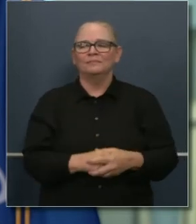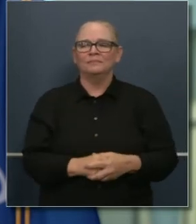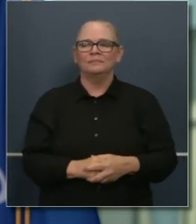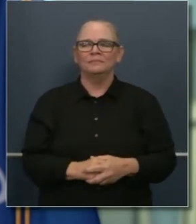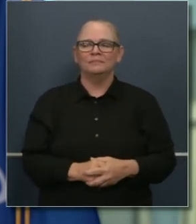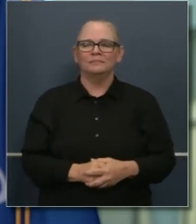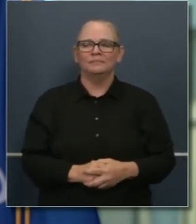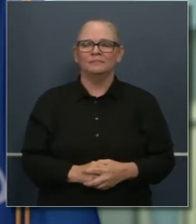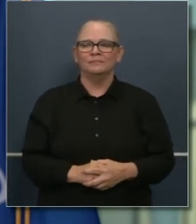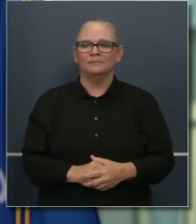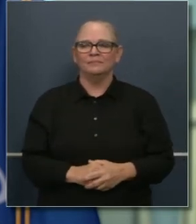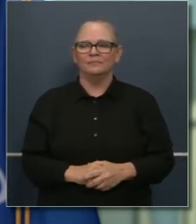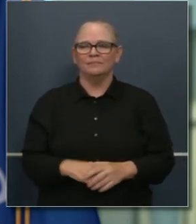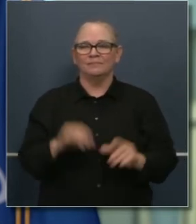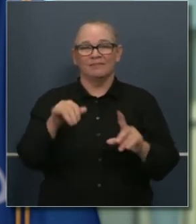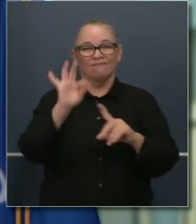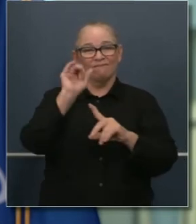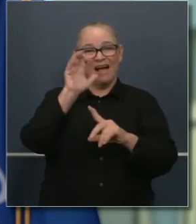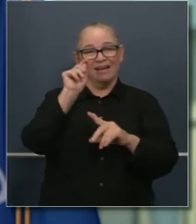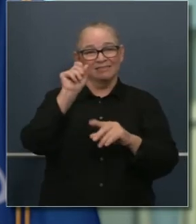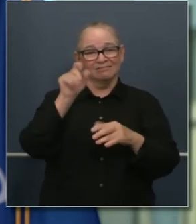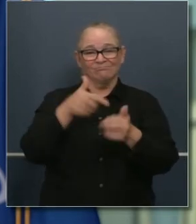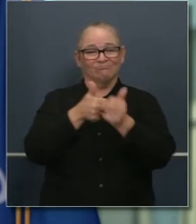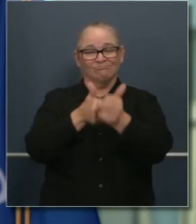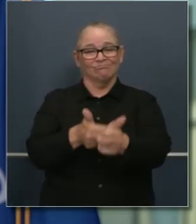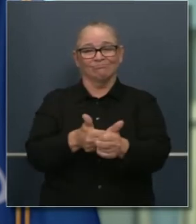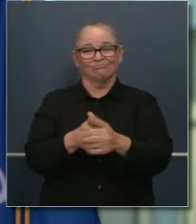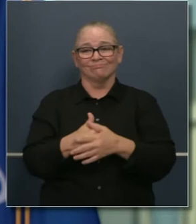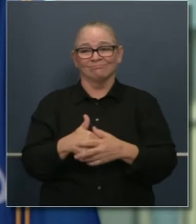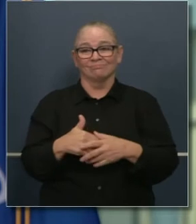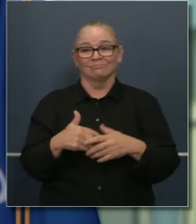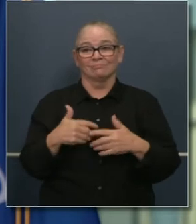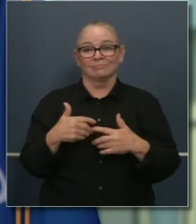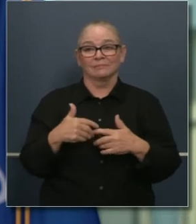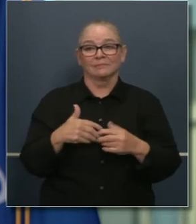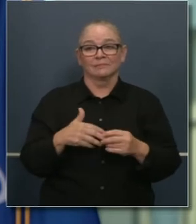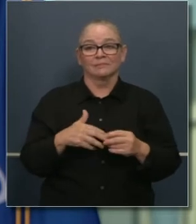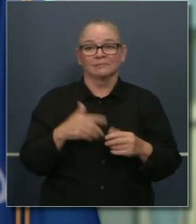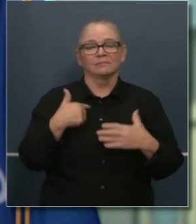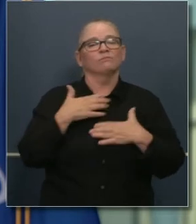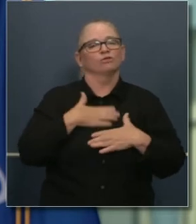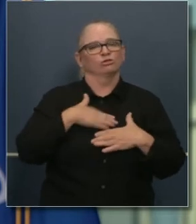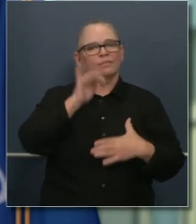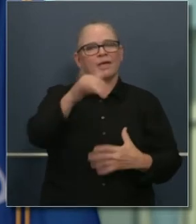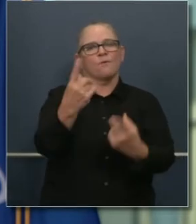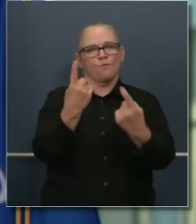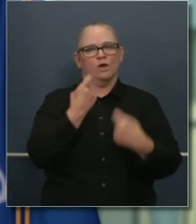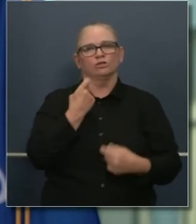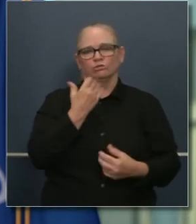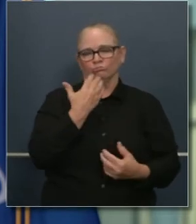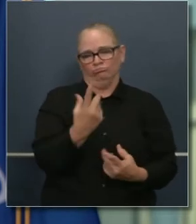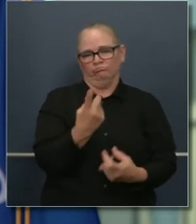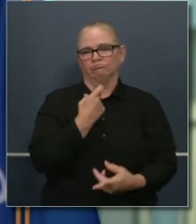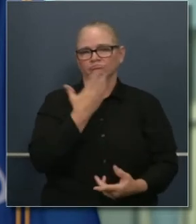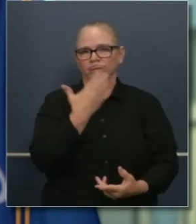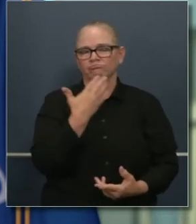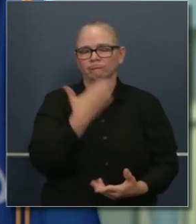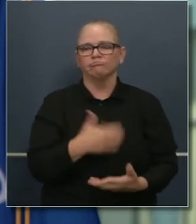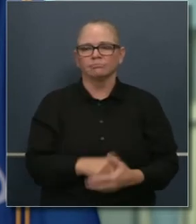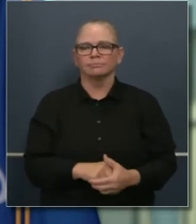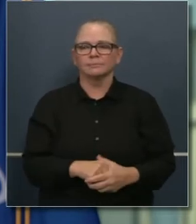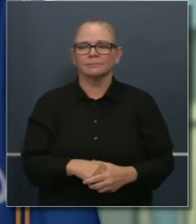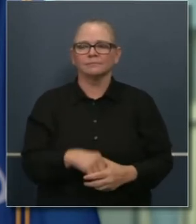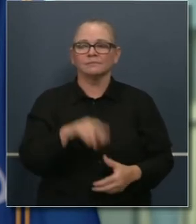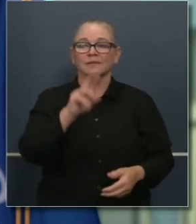una tergiversación de los hechos pero lo que sí es claro y agradezco que usted haya enmarcado bien su pregunta lo que sí es claro es